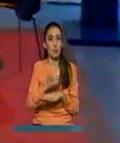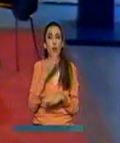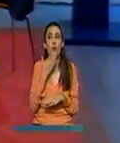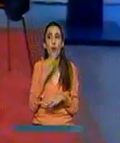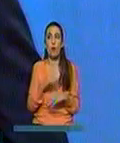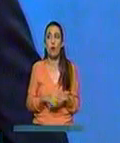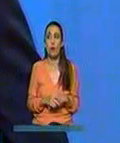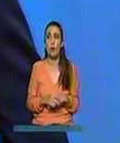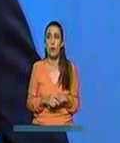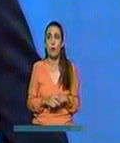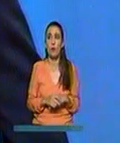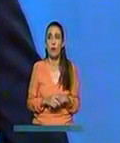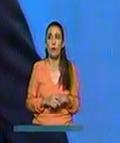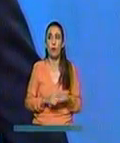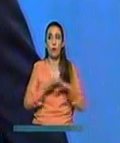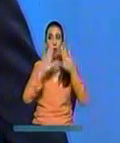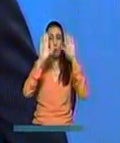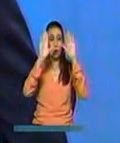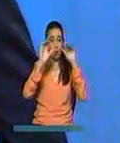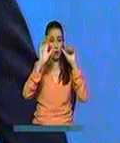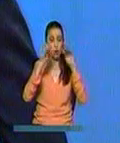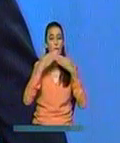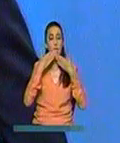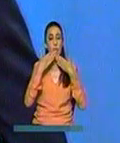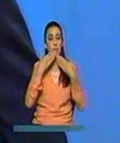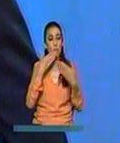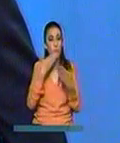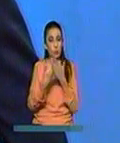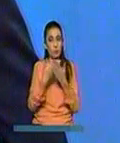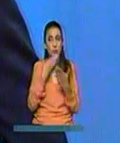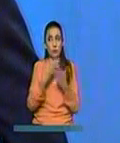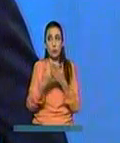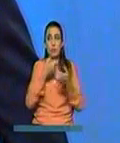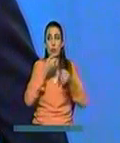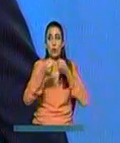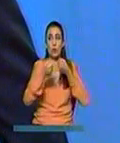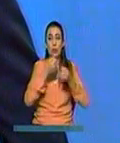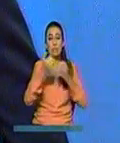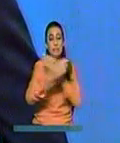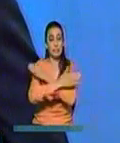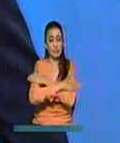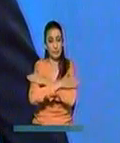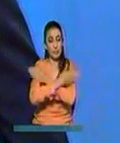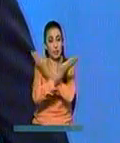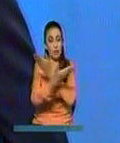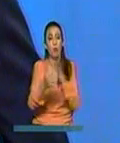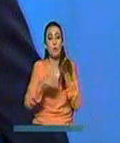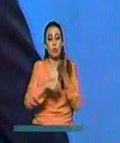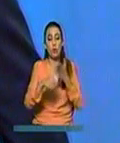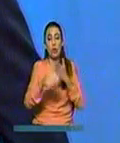Hola, Fabricio, y muchas gracias por la invitación. Muy gentil, gracias. A la entrevista, un saludo al ministro en Guayaquil.